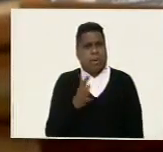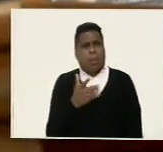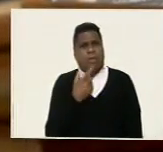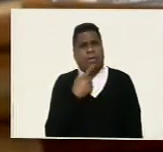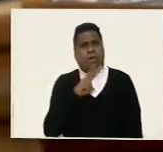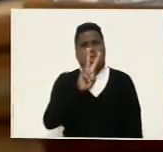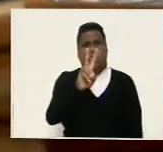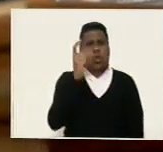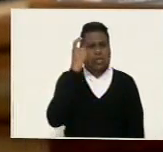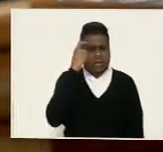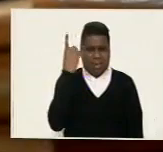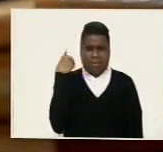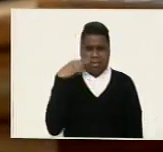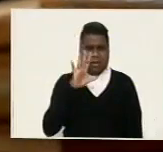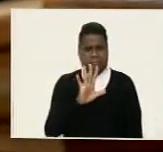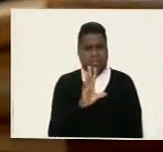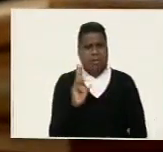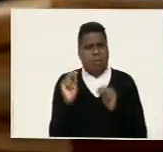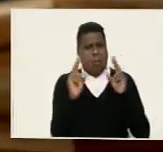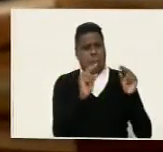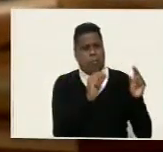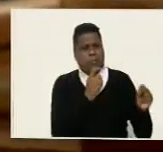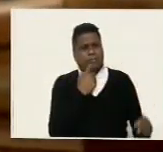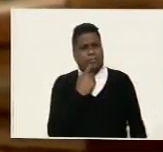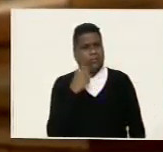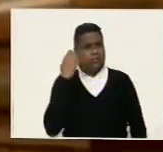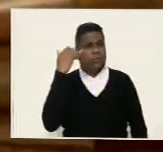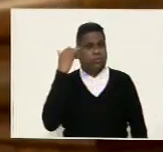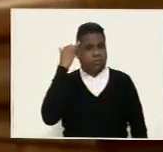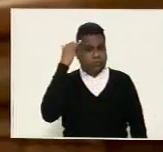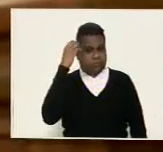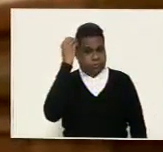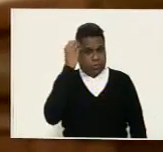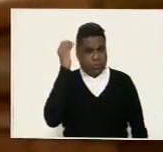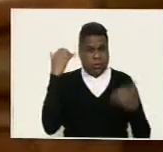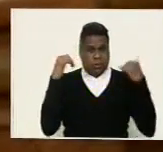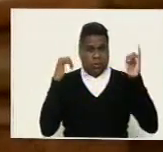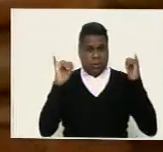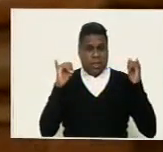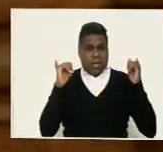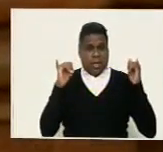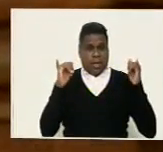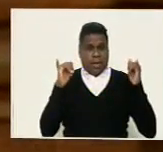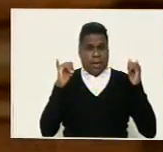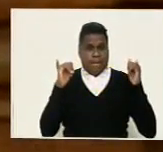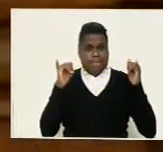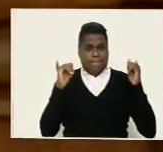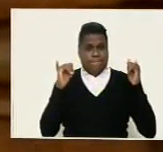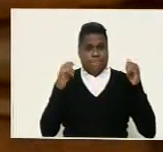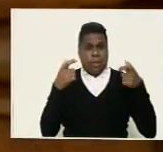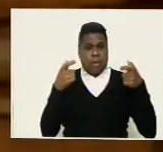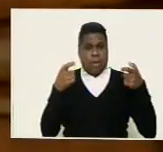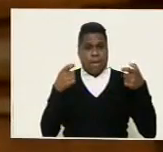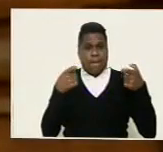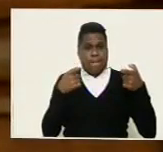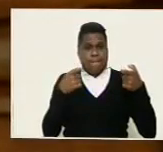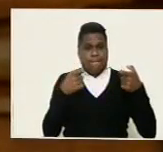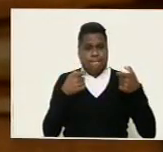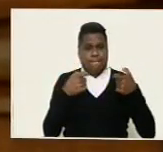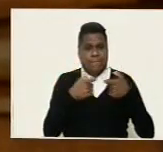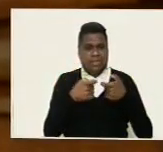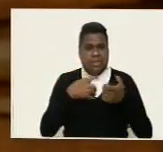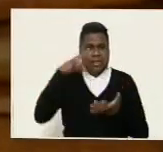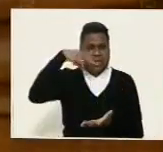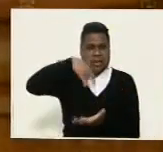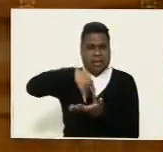dos días estábamos conmemorando la gran batalla de Carabobo. Y esa batalla de Carabobo la vamos a